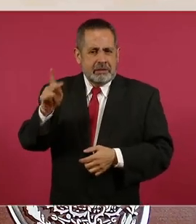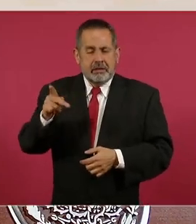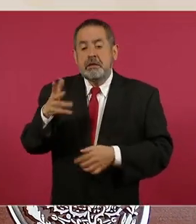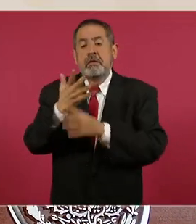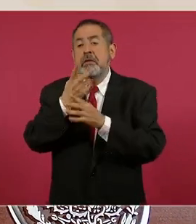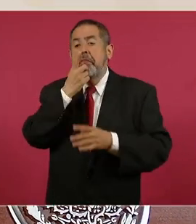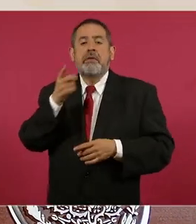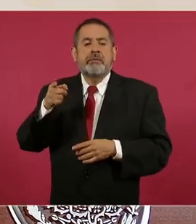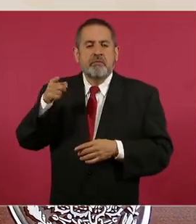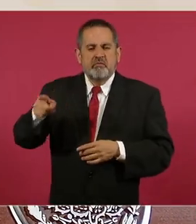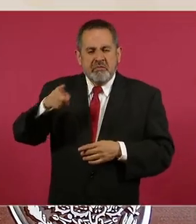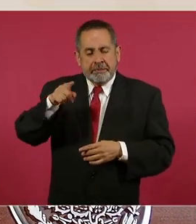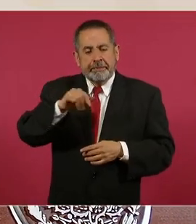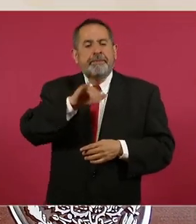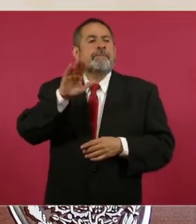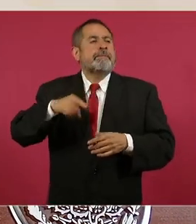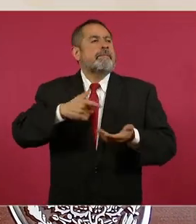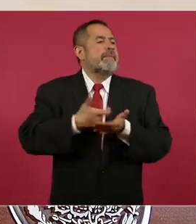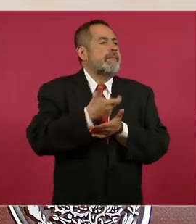Dijo que iba a costar